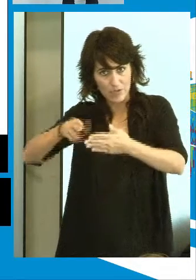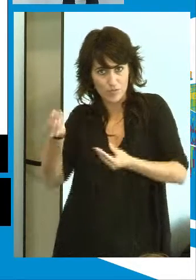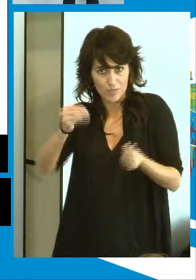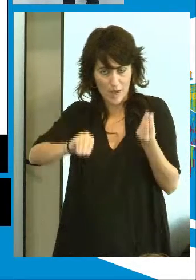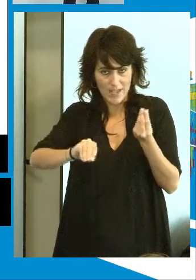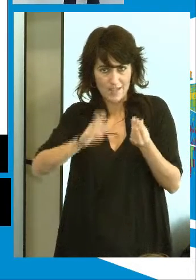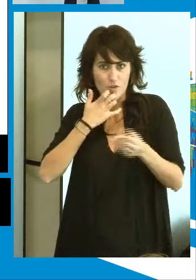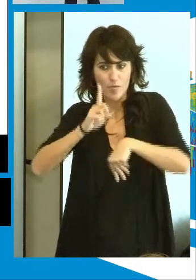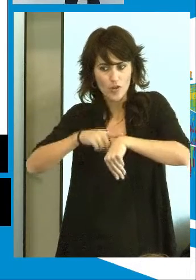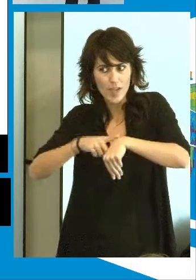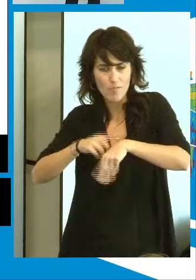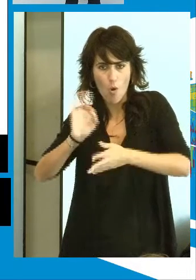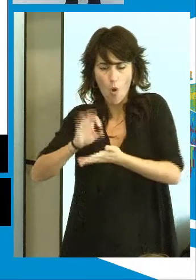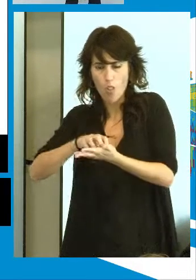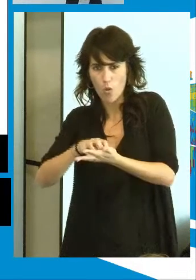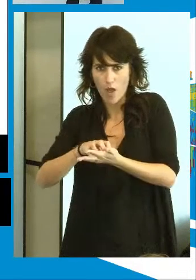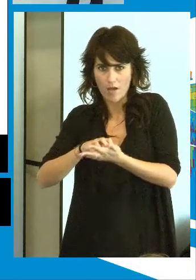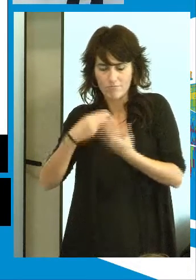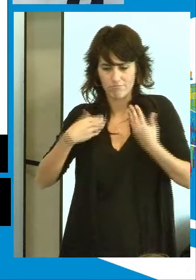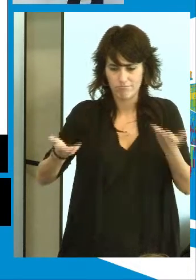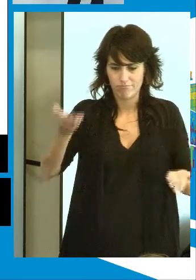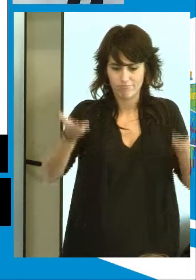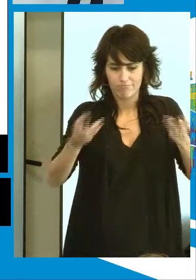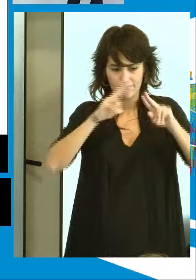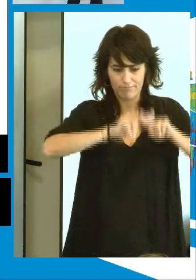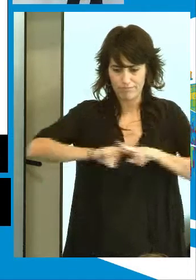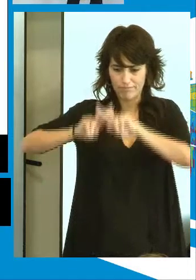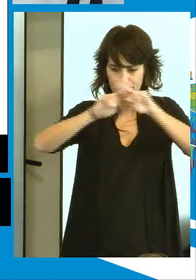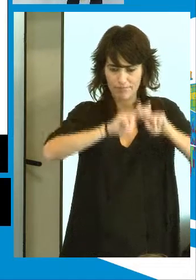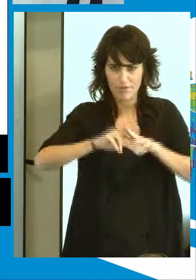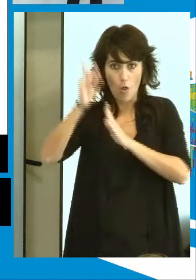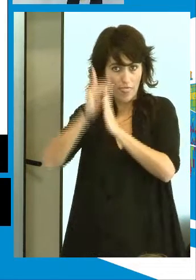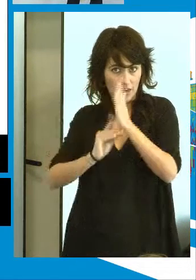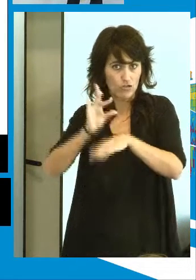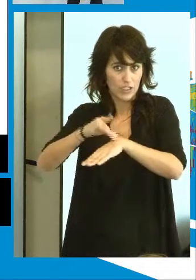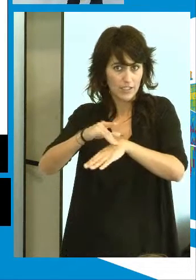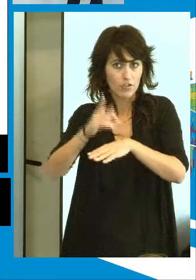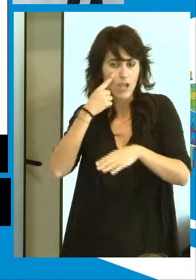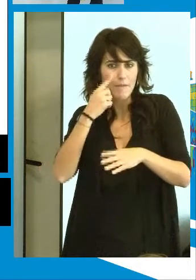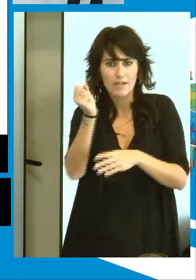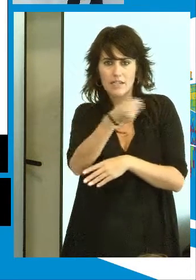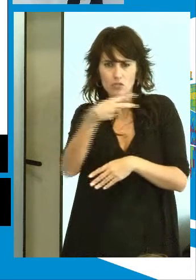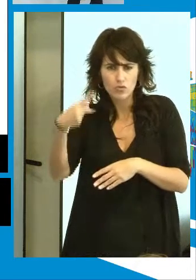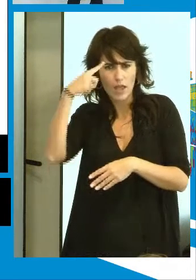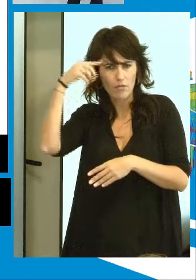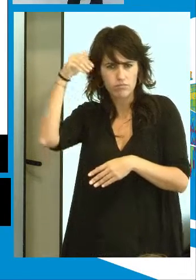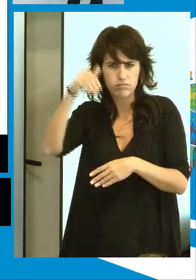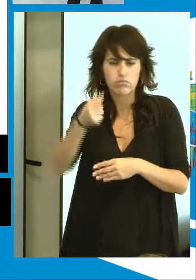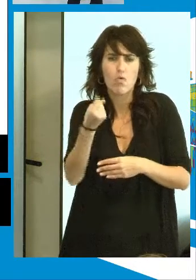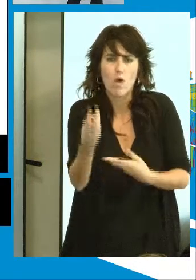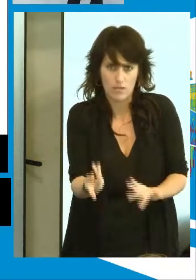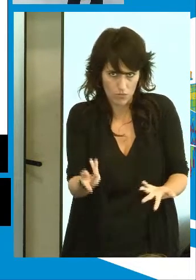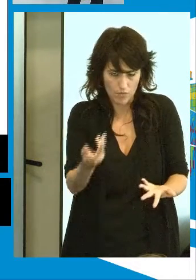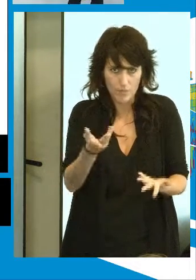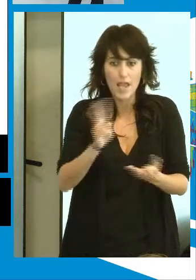en dar la respuesta o la duda, con los datos clínicos para estimar el deterioro cognitivo. La ventaja que tiene